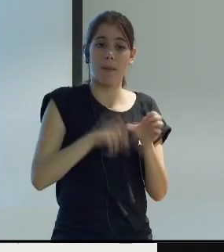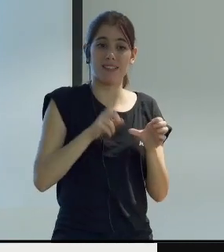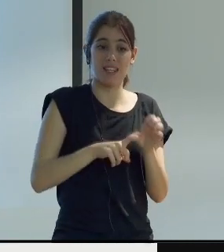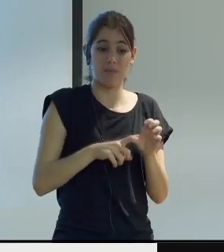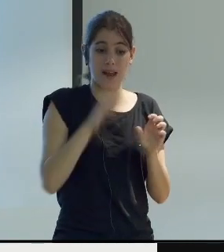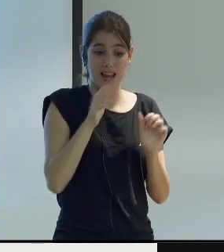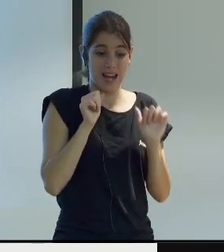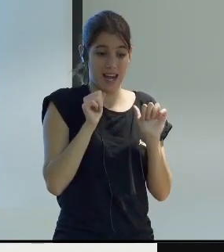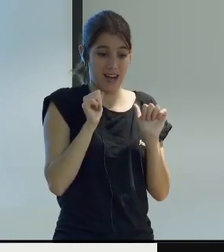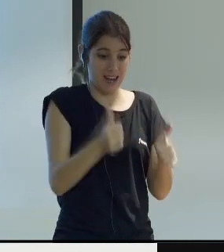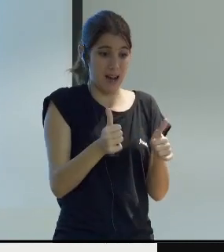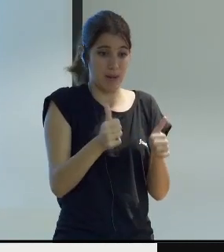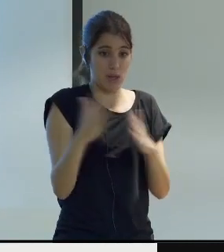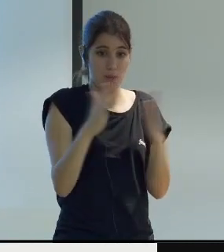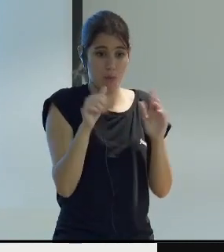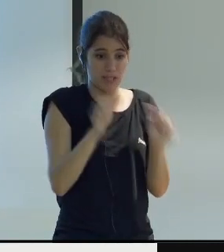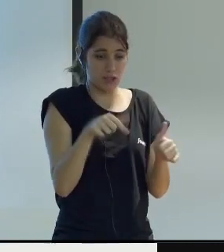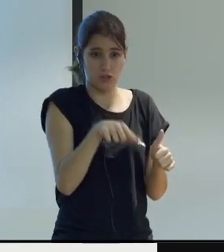desde el momento de su